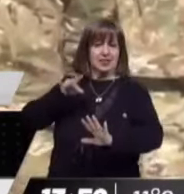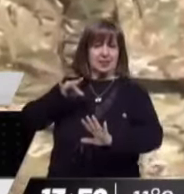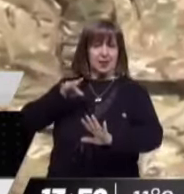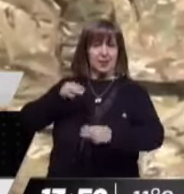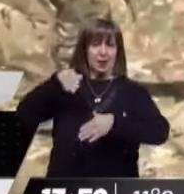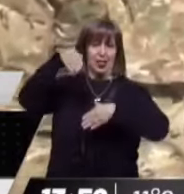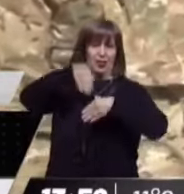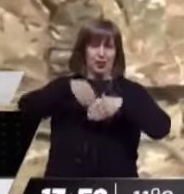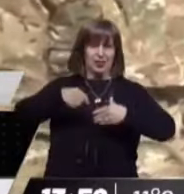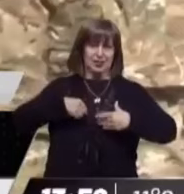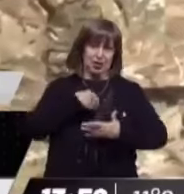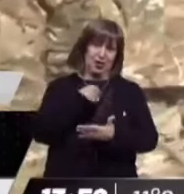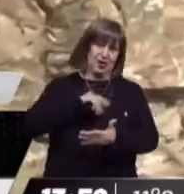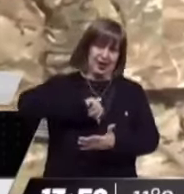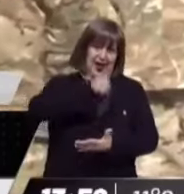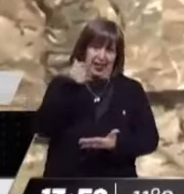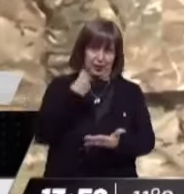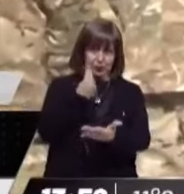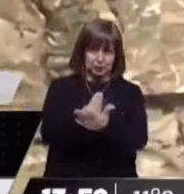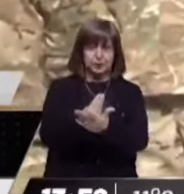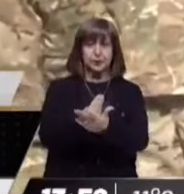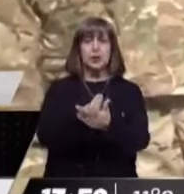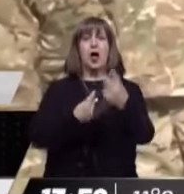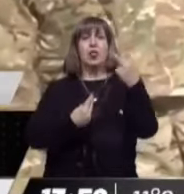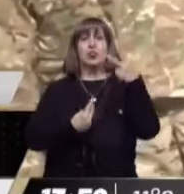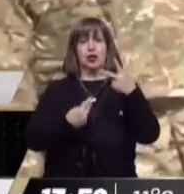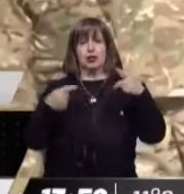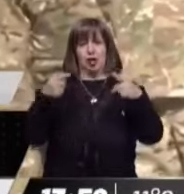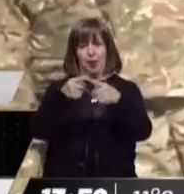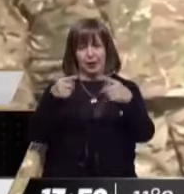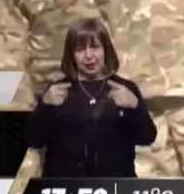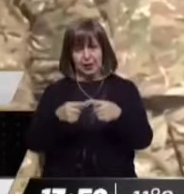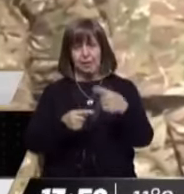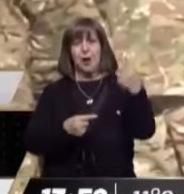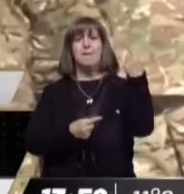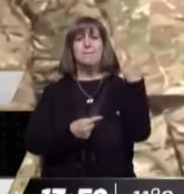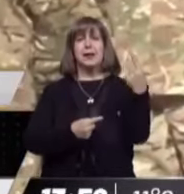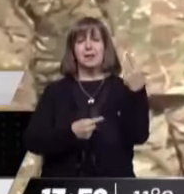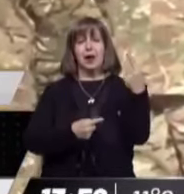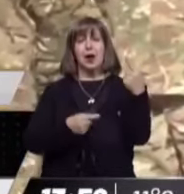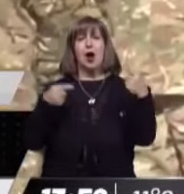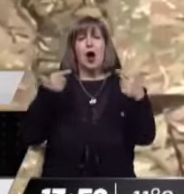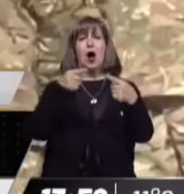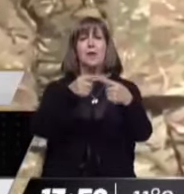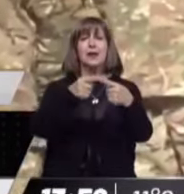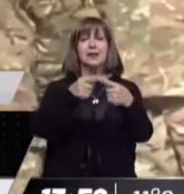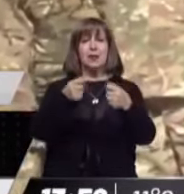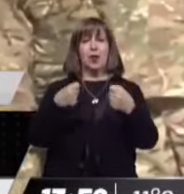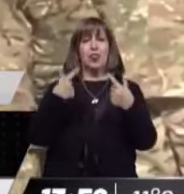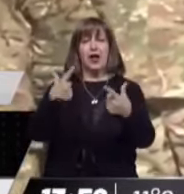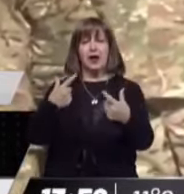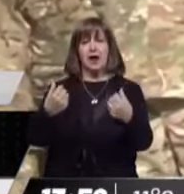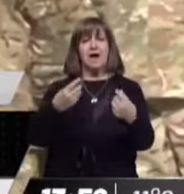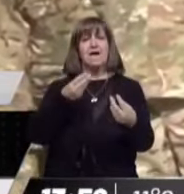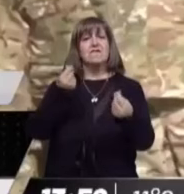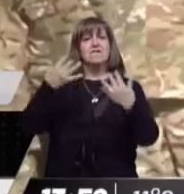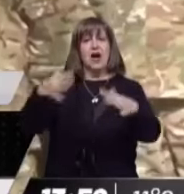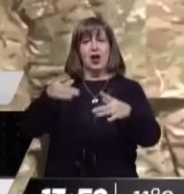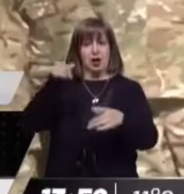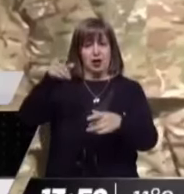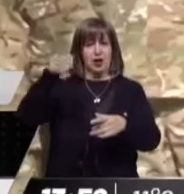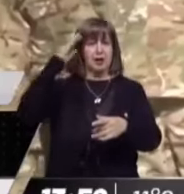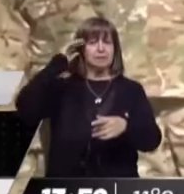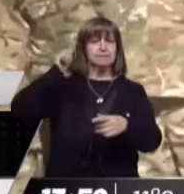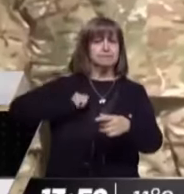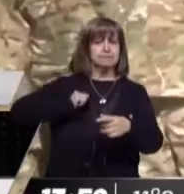objetivo tiene que ver con reivindicar nuestras Fuerzas Armadas. En este día,